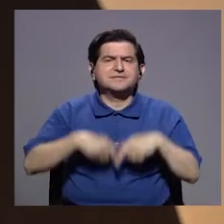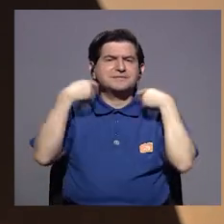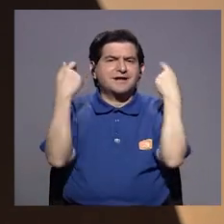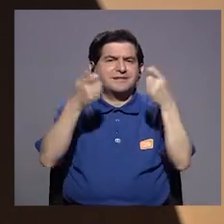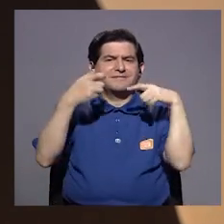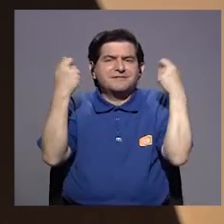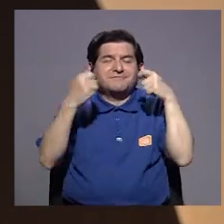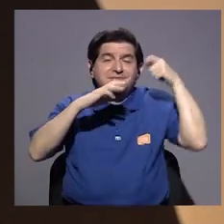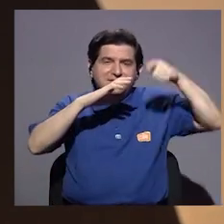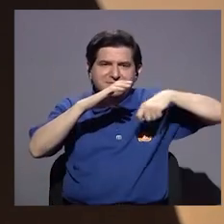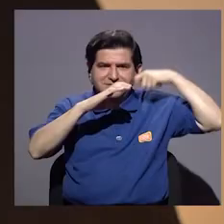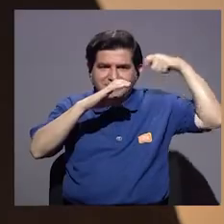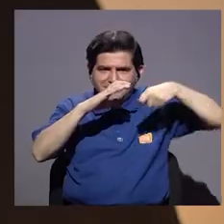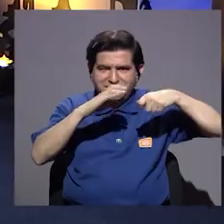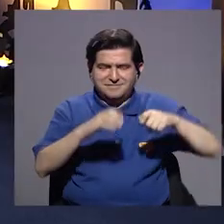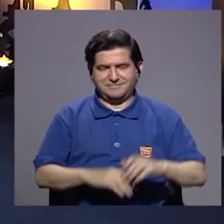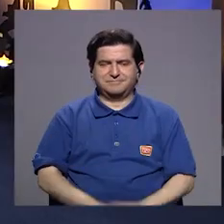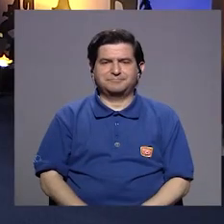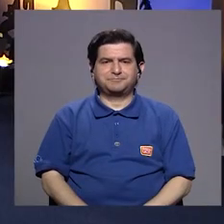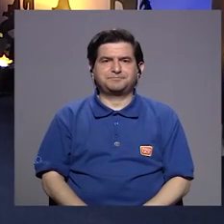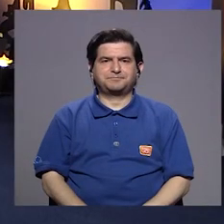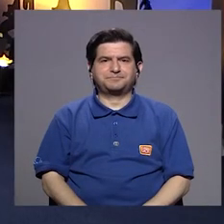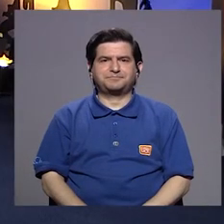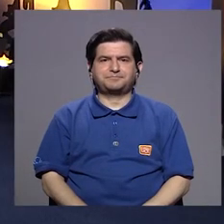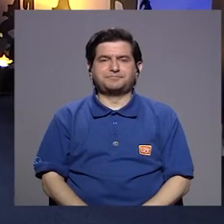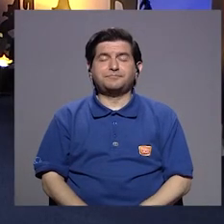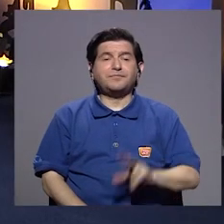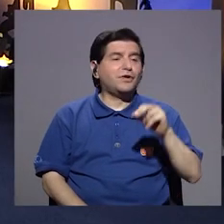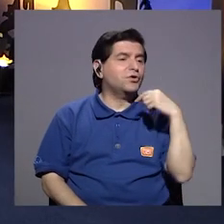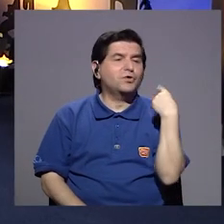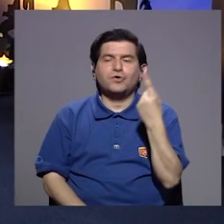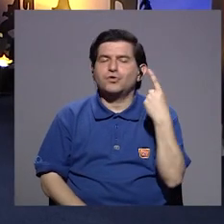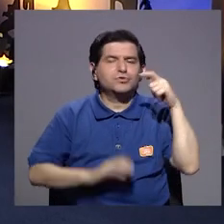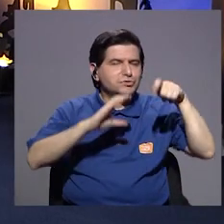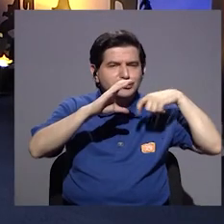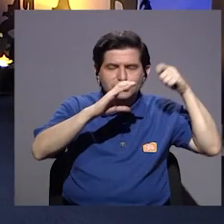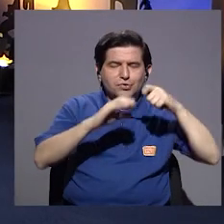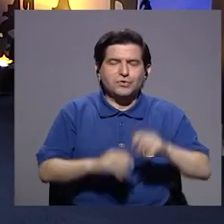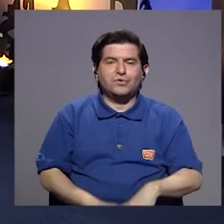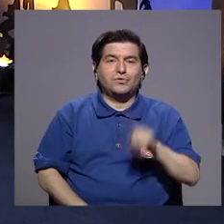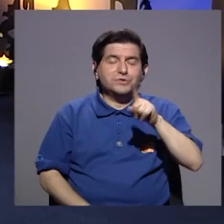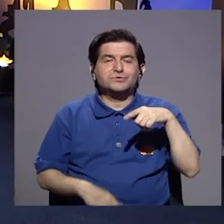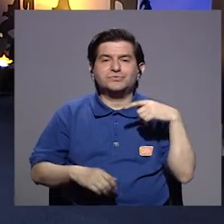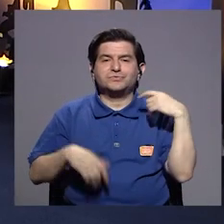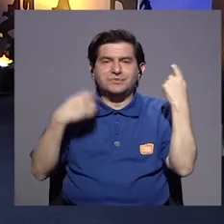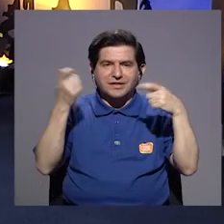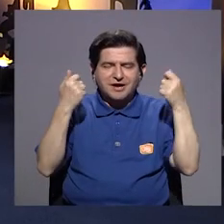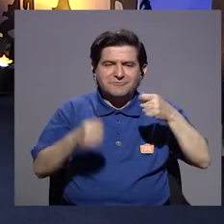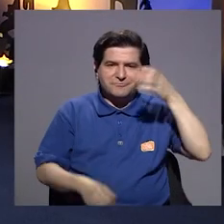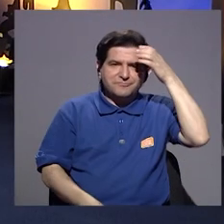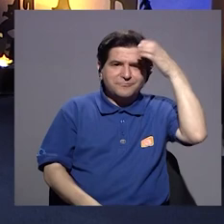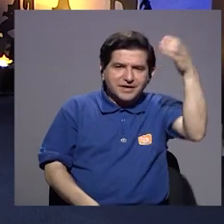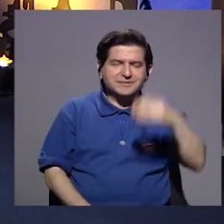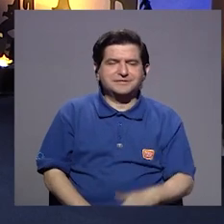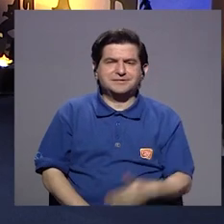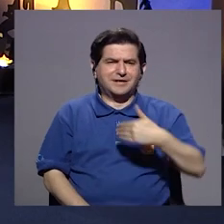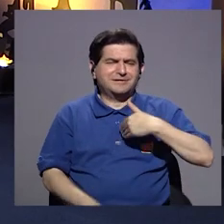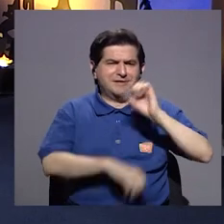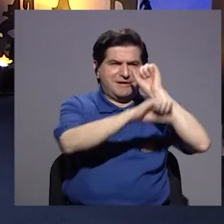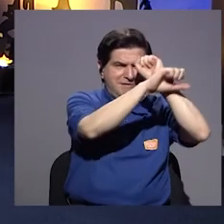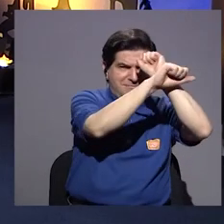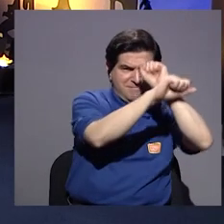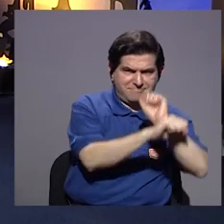fiesta cinematográfica, ¿verdad? Correcto. Y más allá de cinematografía, una fiesta cultural, porque también tiene que ver con